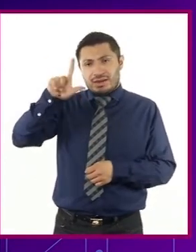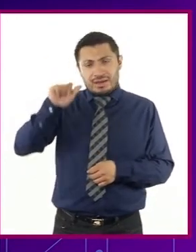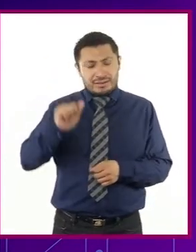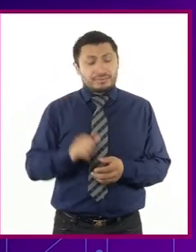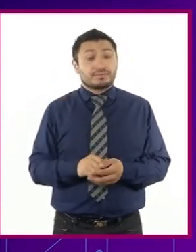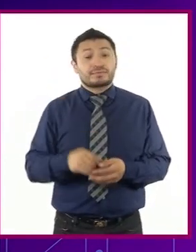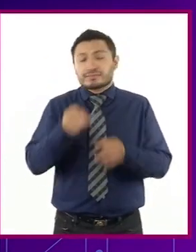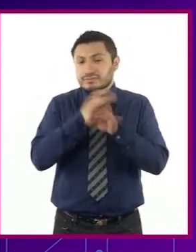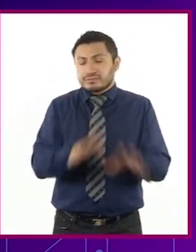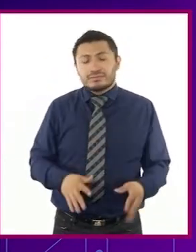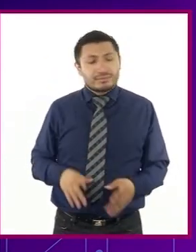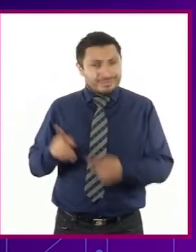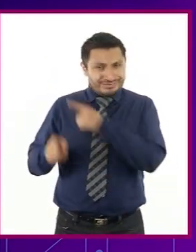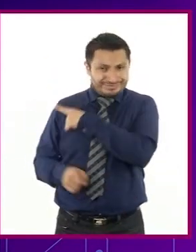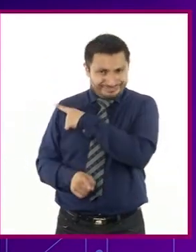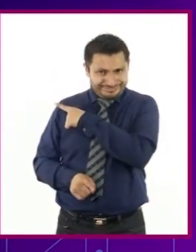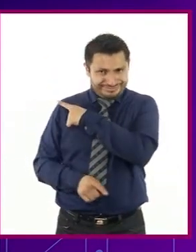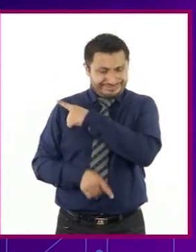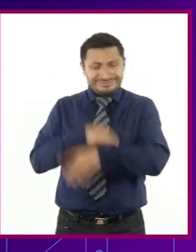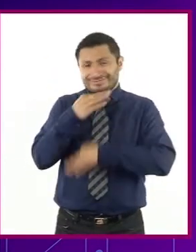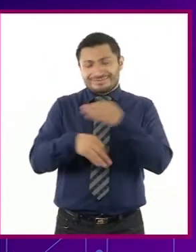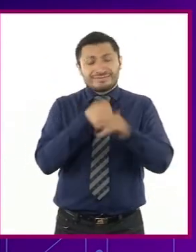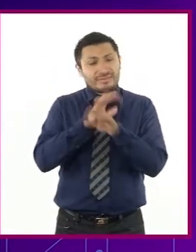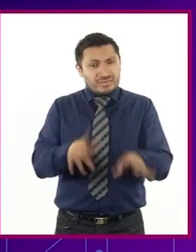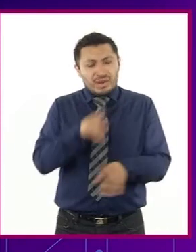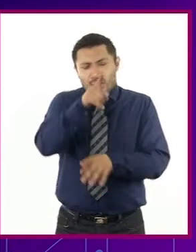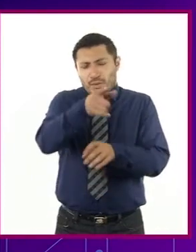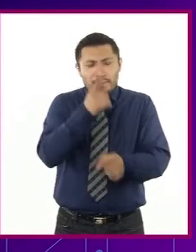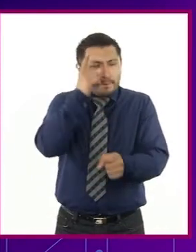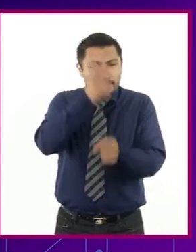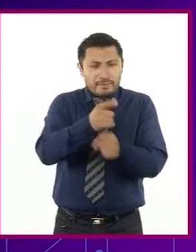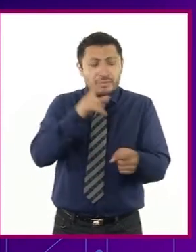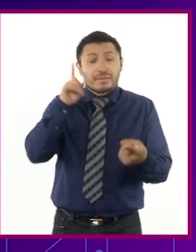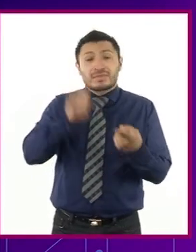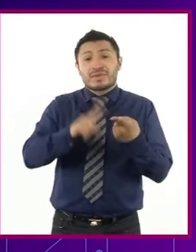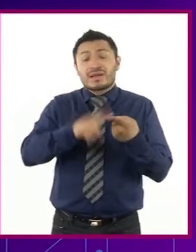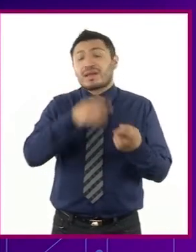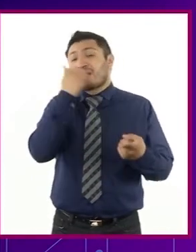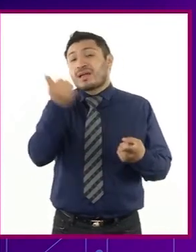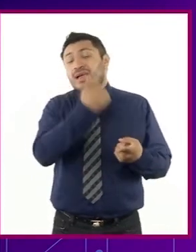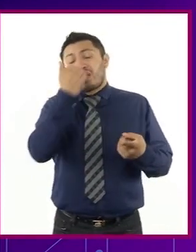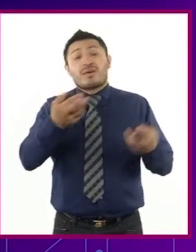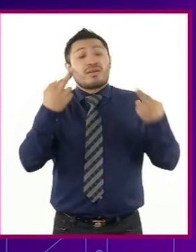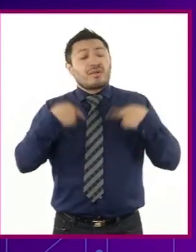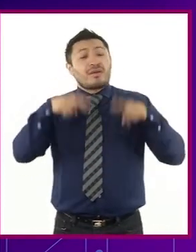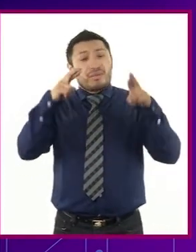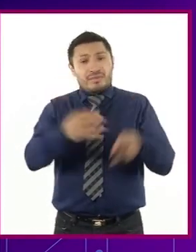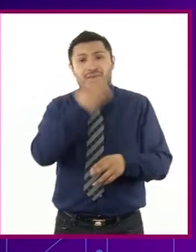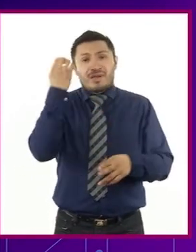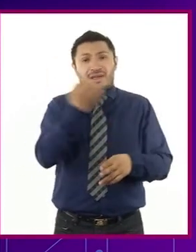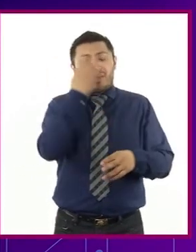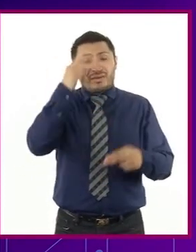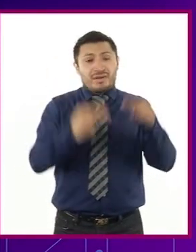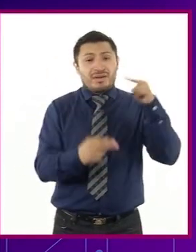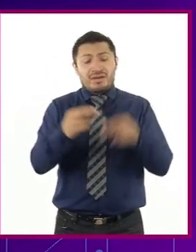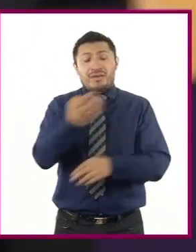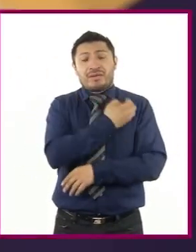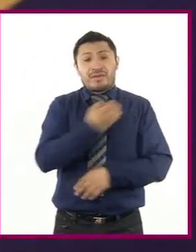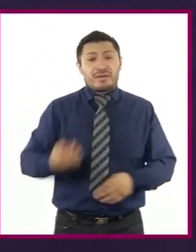Con los datos que aparecen en la tabla, determinen quién es el alumno que debiera representar a la escuela a nivel